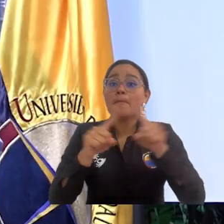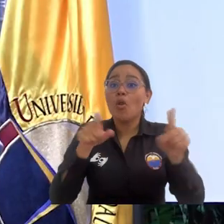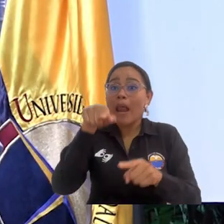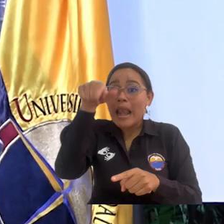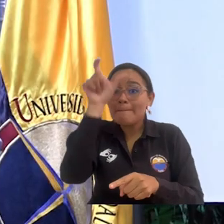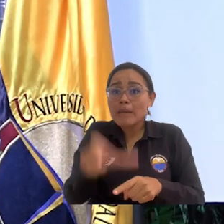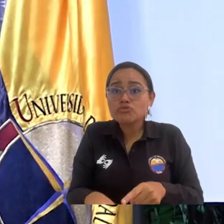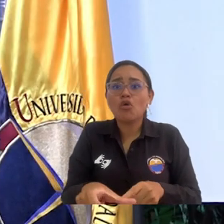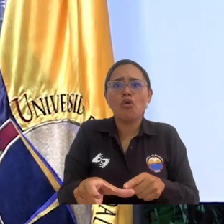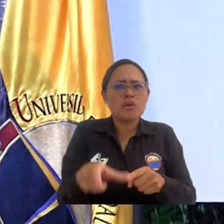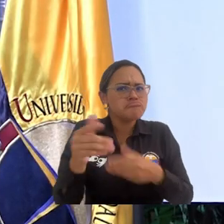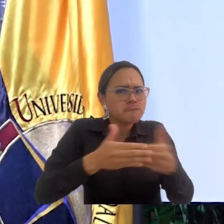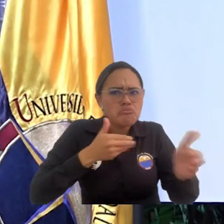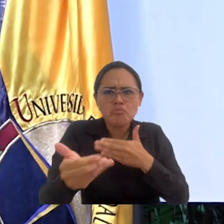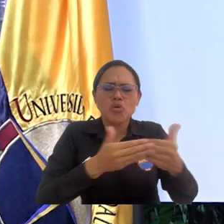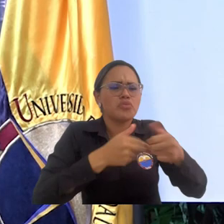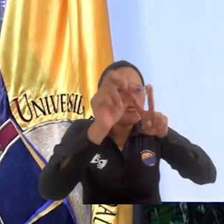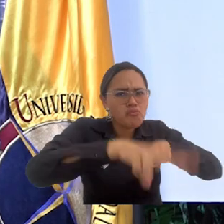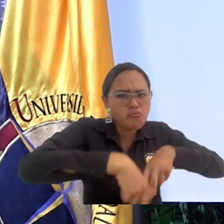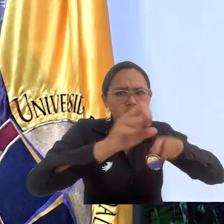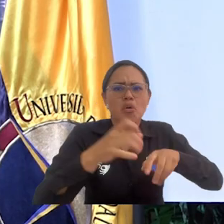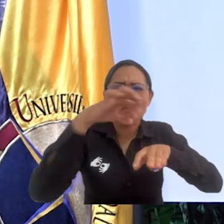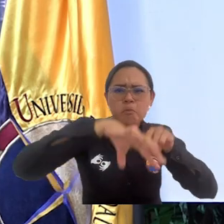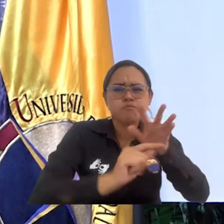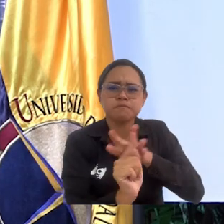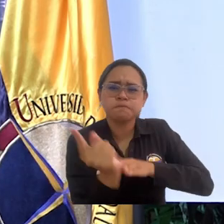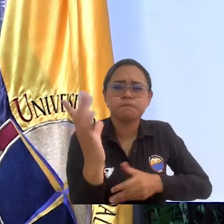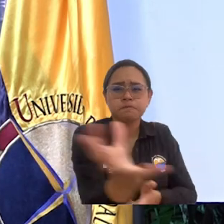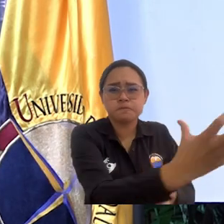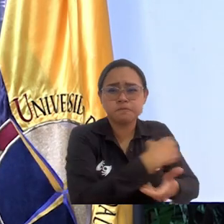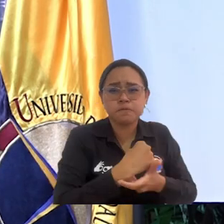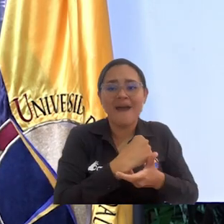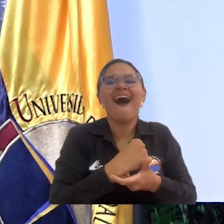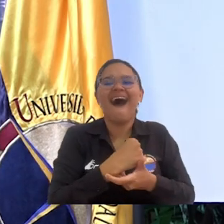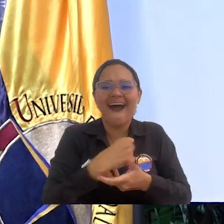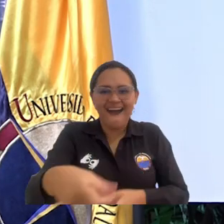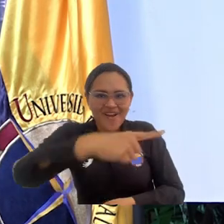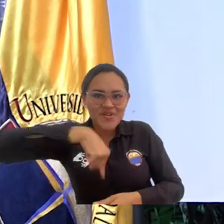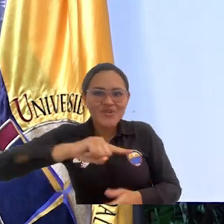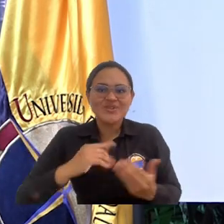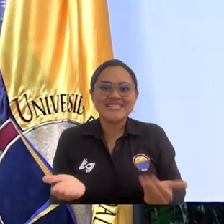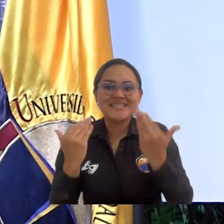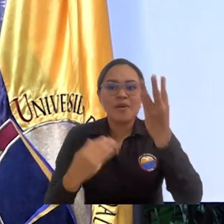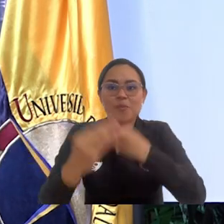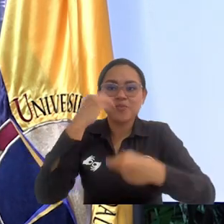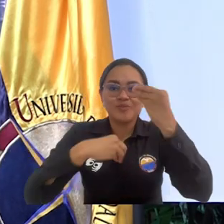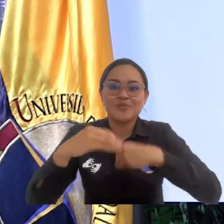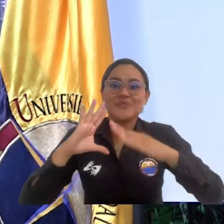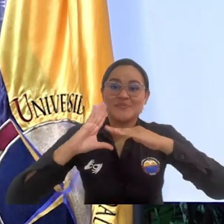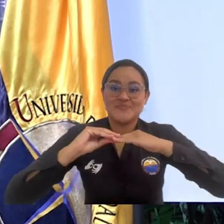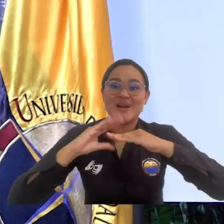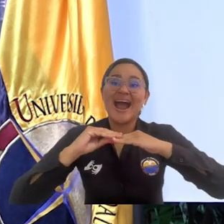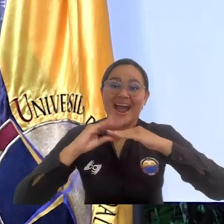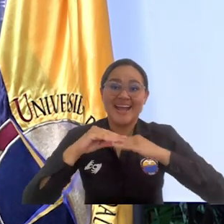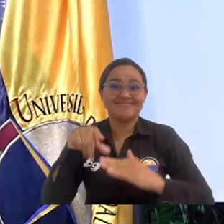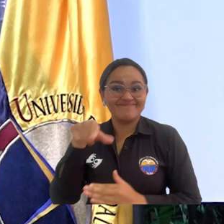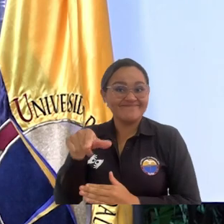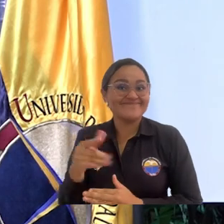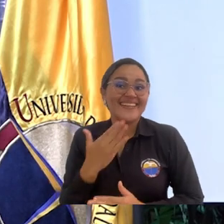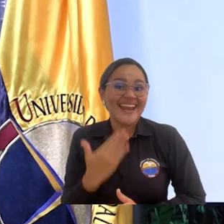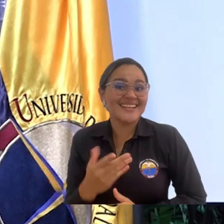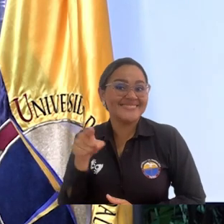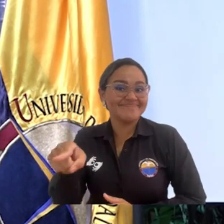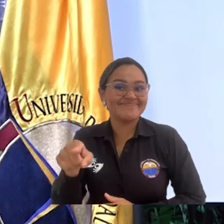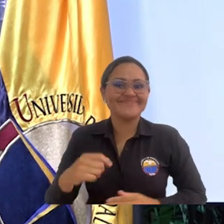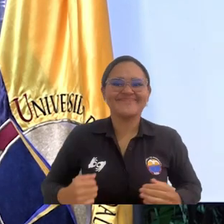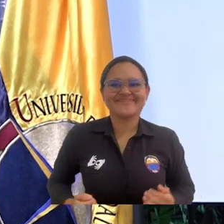que nunca se dio por vencido, que aró la tierra, que sembró la semilla, que lo segó, tal vez nosotros nunca hubiésemos conocido ni comido ese pan que